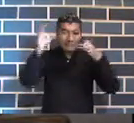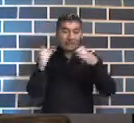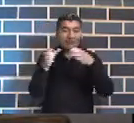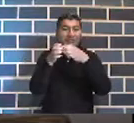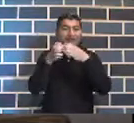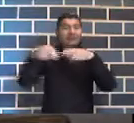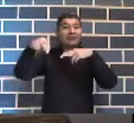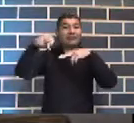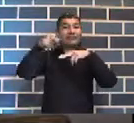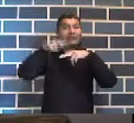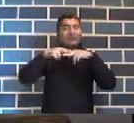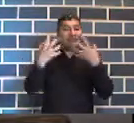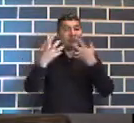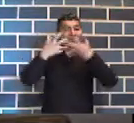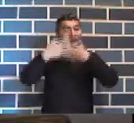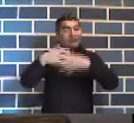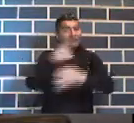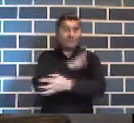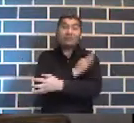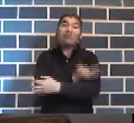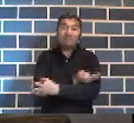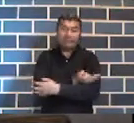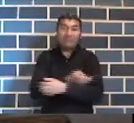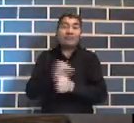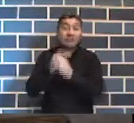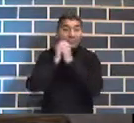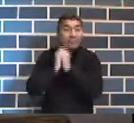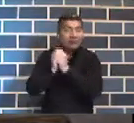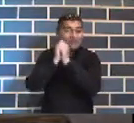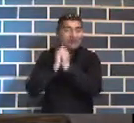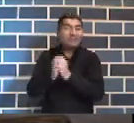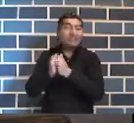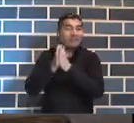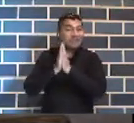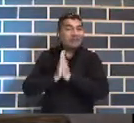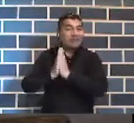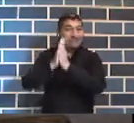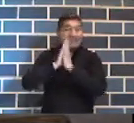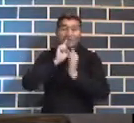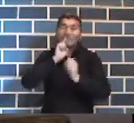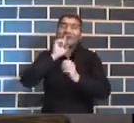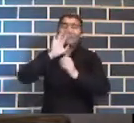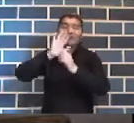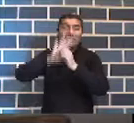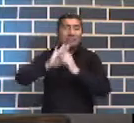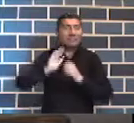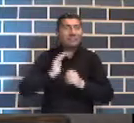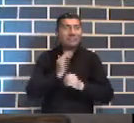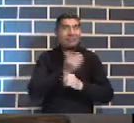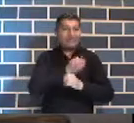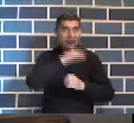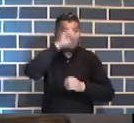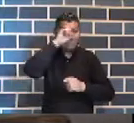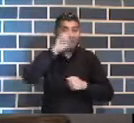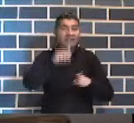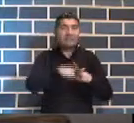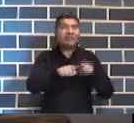complementan fuertemente alabar a dios y comprometernos con nuestros hermanos